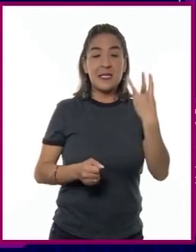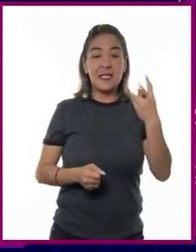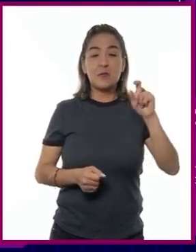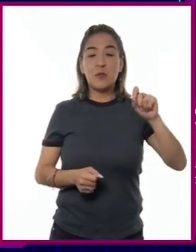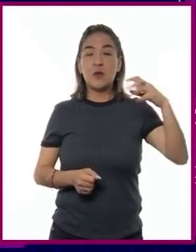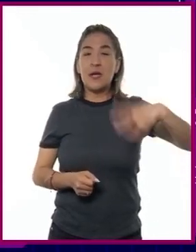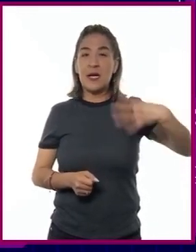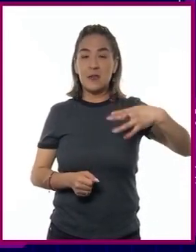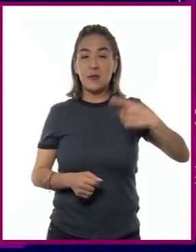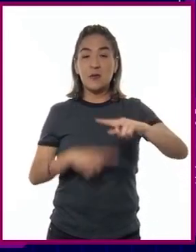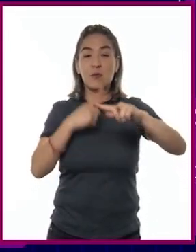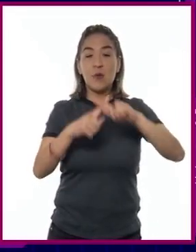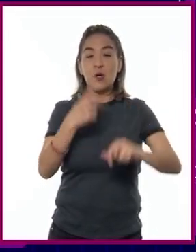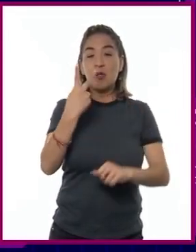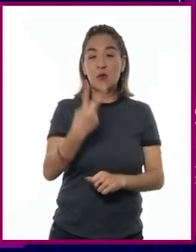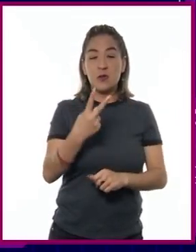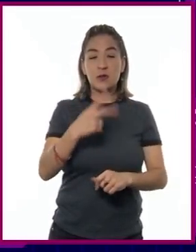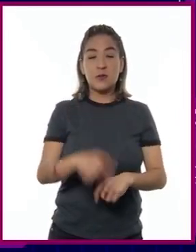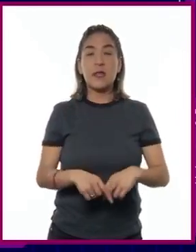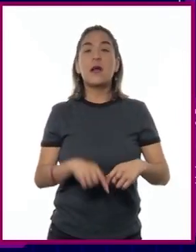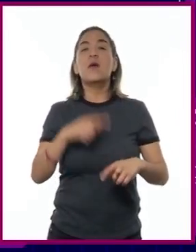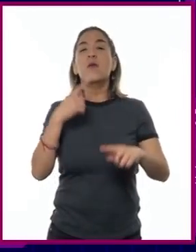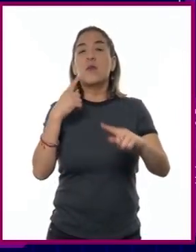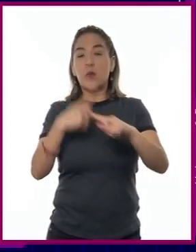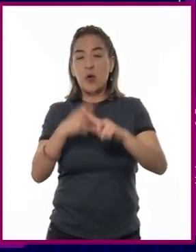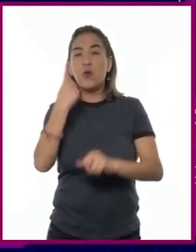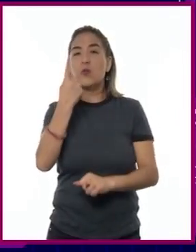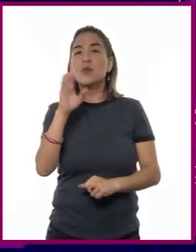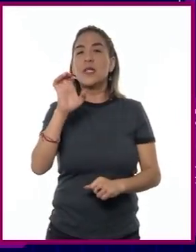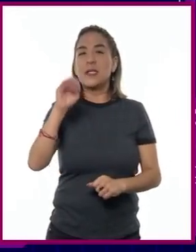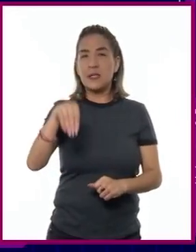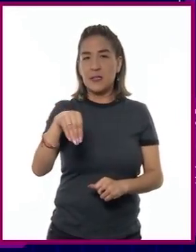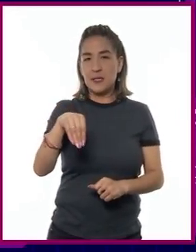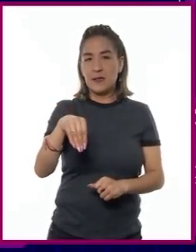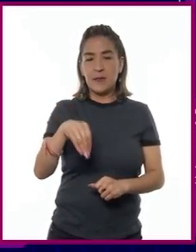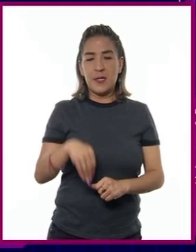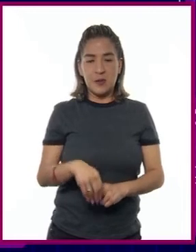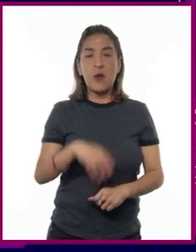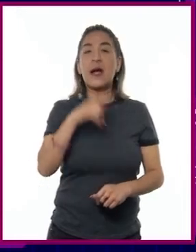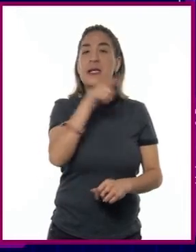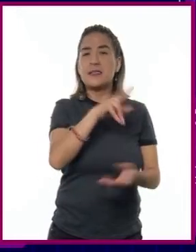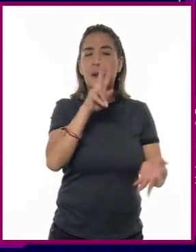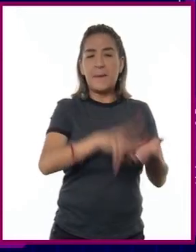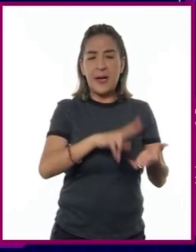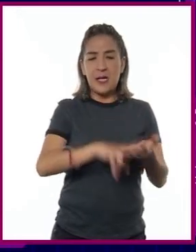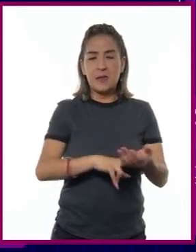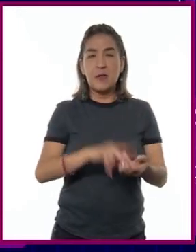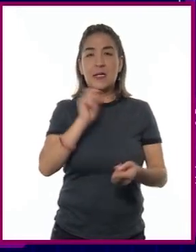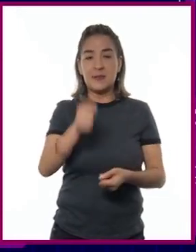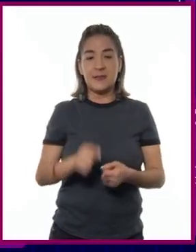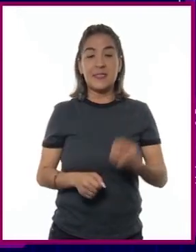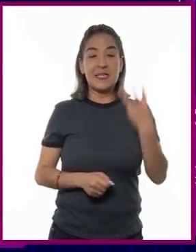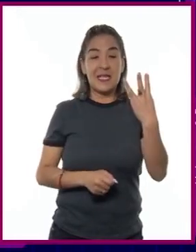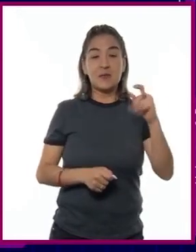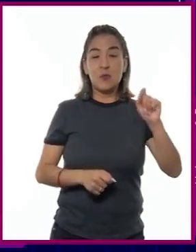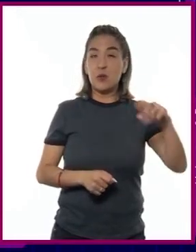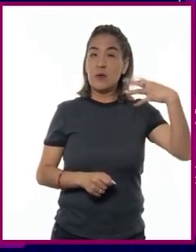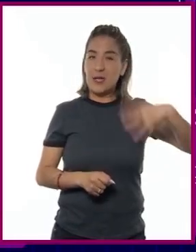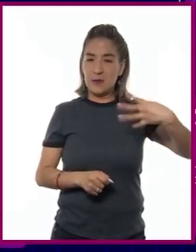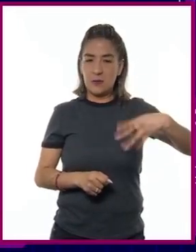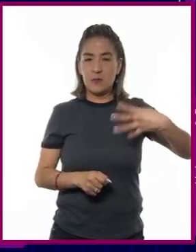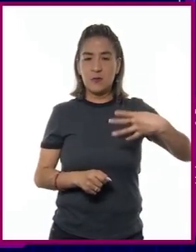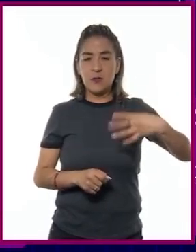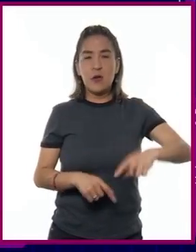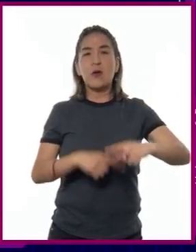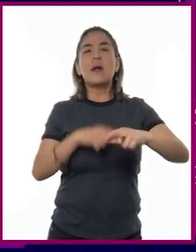por 2 por 1 centímetro. Si se considera el valor de pi como